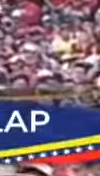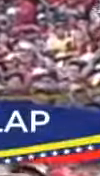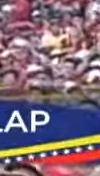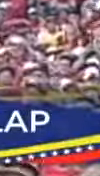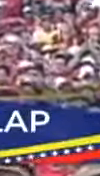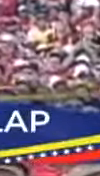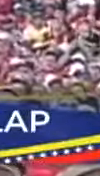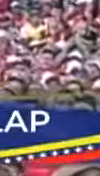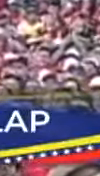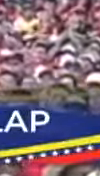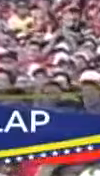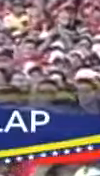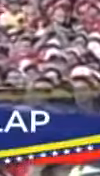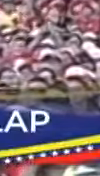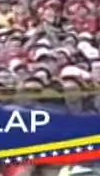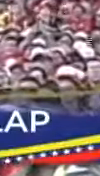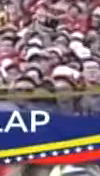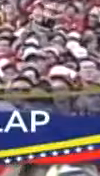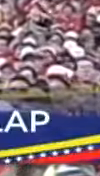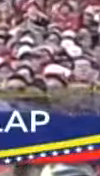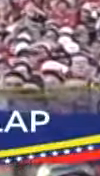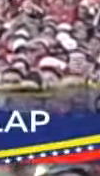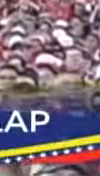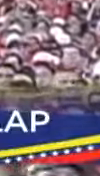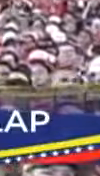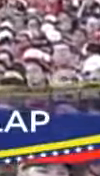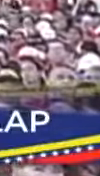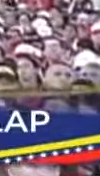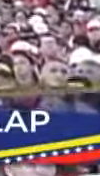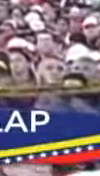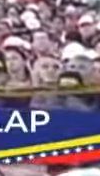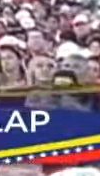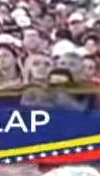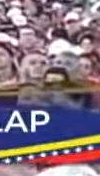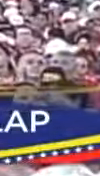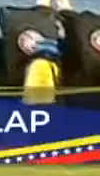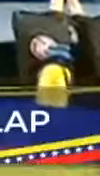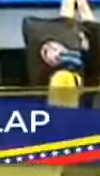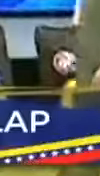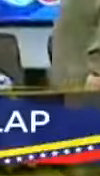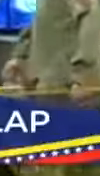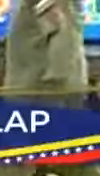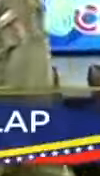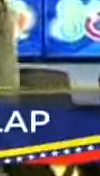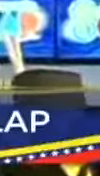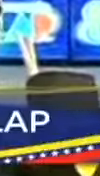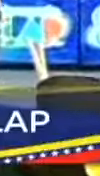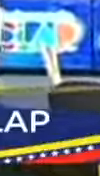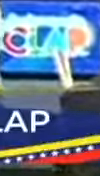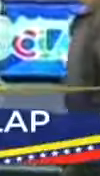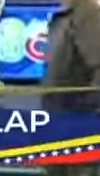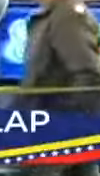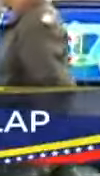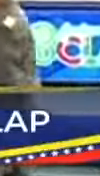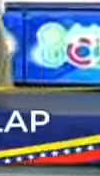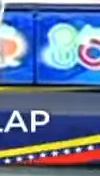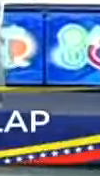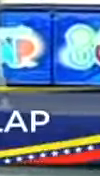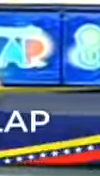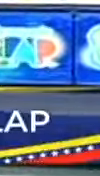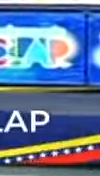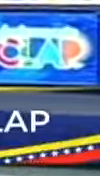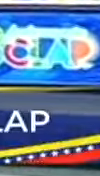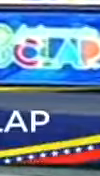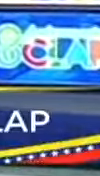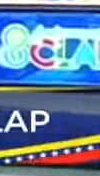Así será, presidente. Bueno, seguimos entonces. Vamos a firmar punto de cuenta. Solamente, presidente, comentarle que hay un cuadernillo. Por